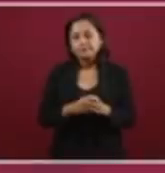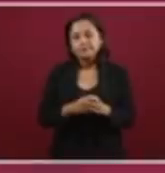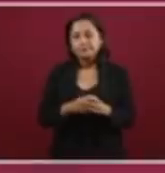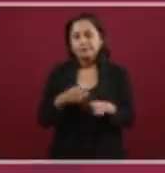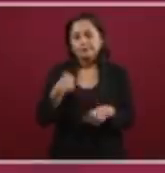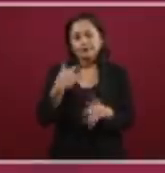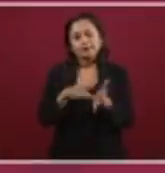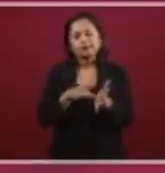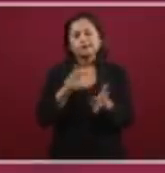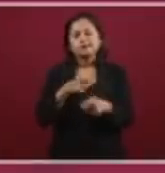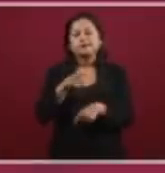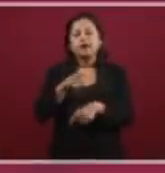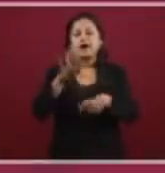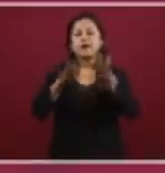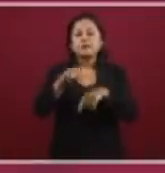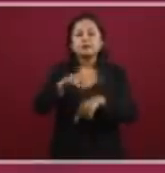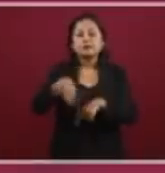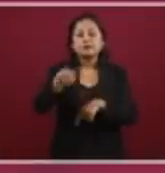llega a saberse